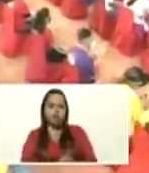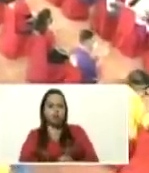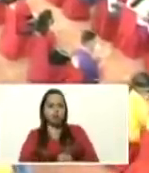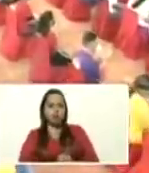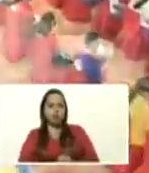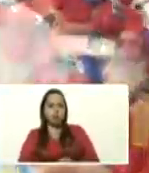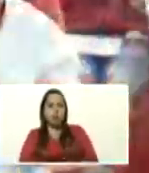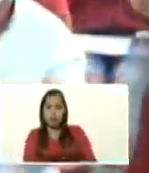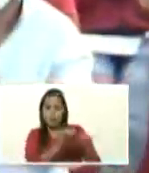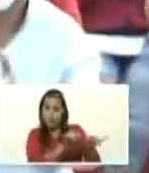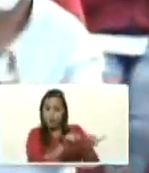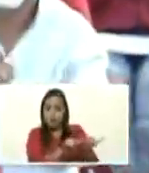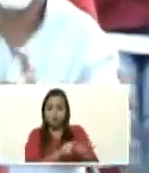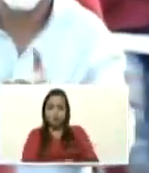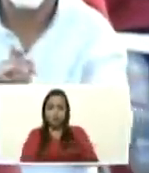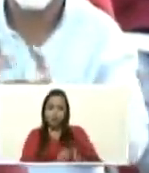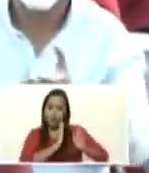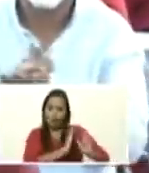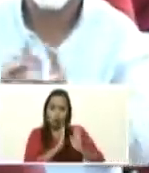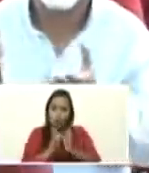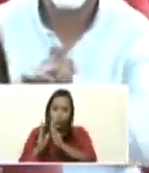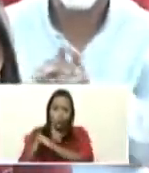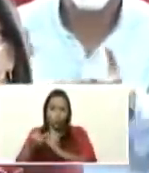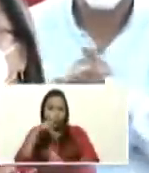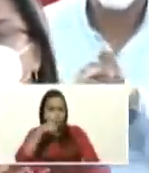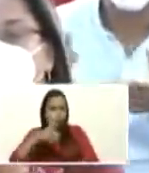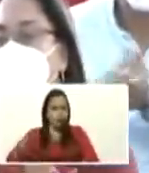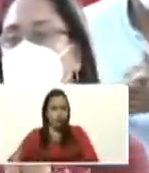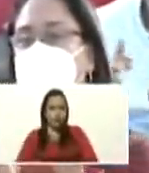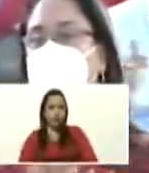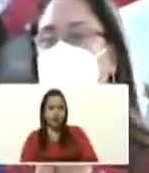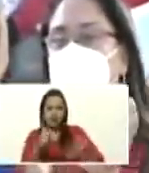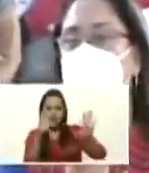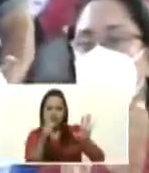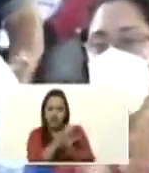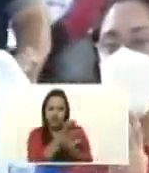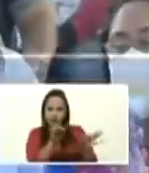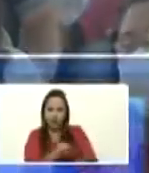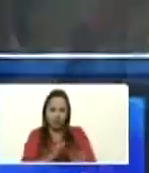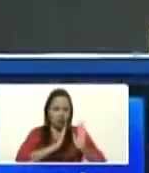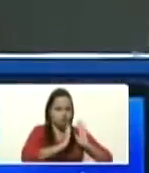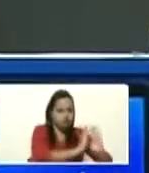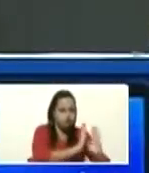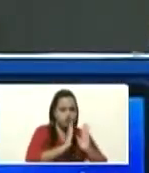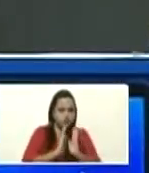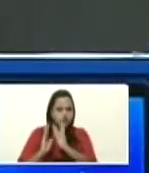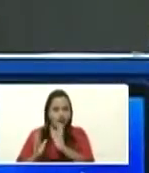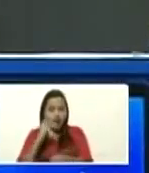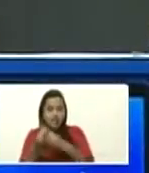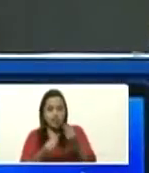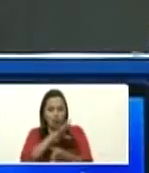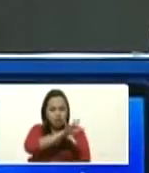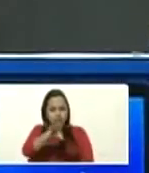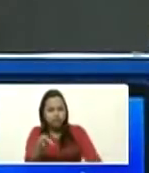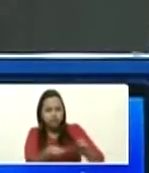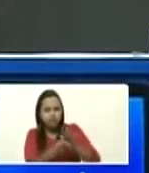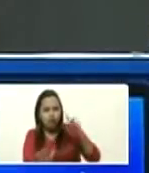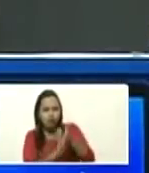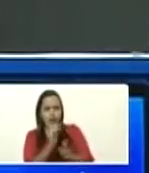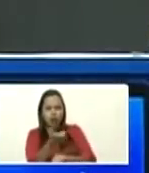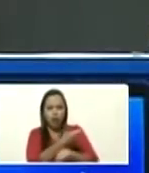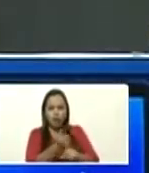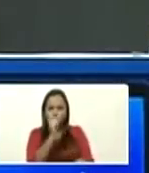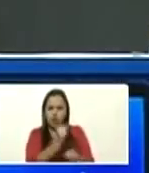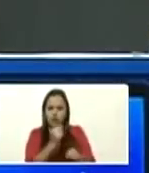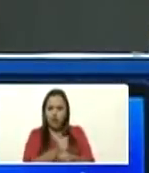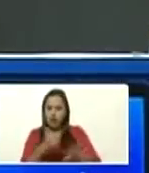eso organizamos al pueblo en 6 dimensiones. Hicimos una reorganización del aparato de gobierno